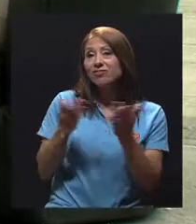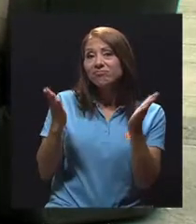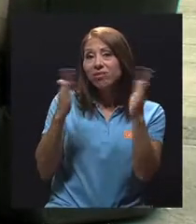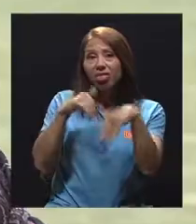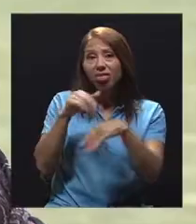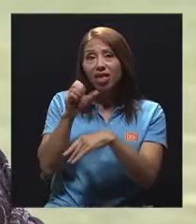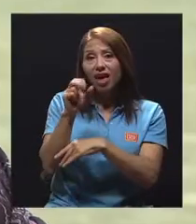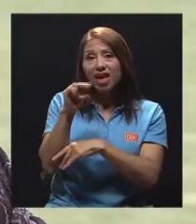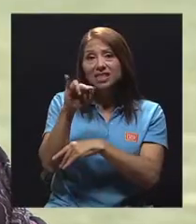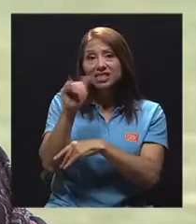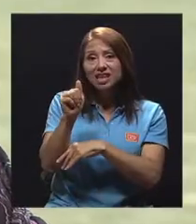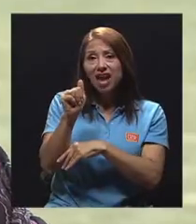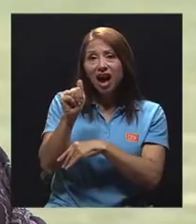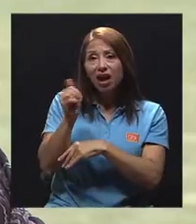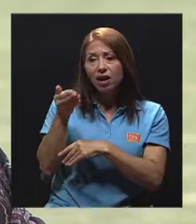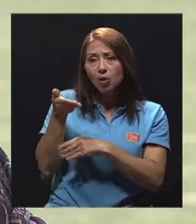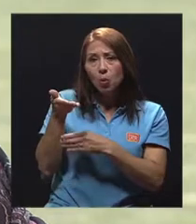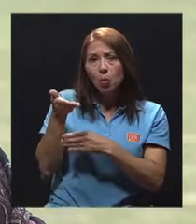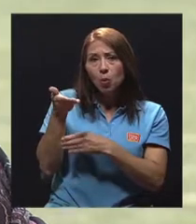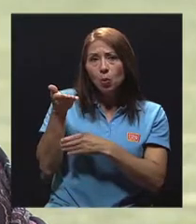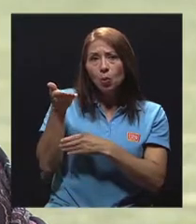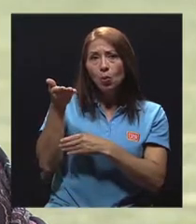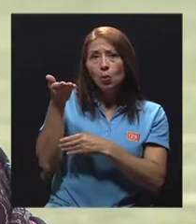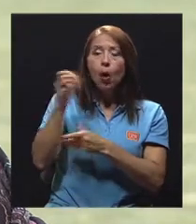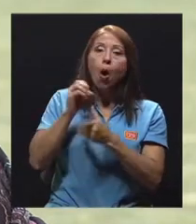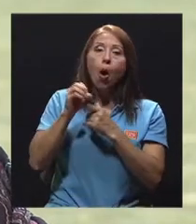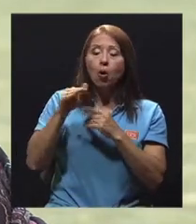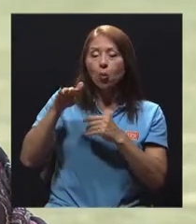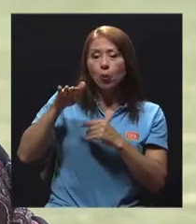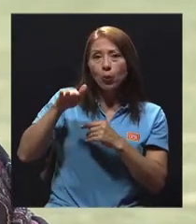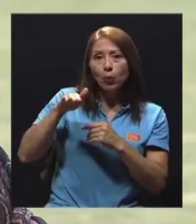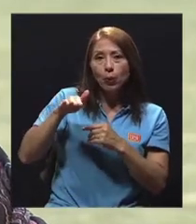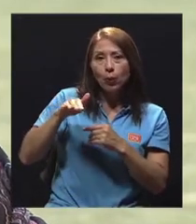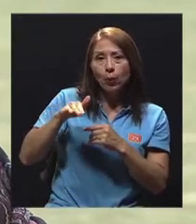la encía y el diente la encía lo que hace es irse y